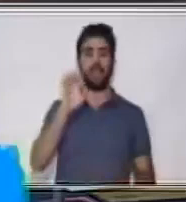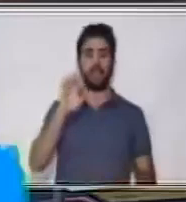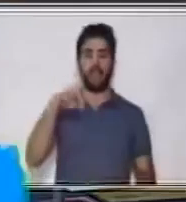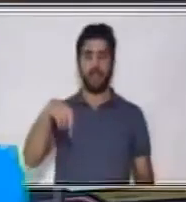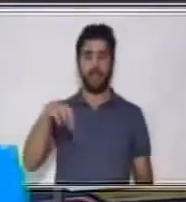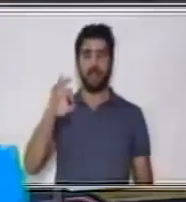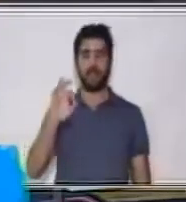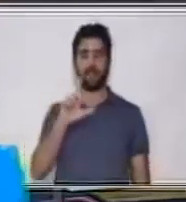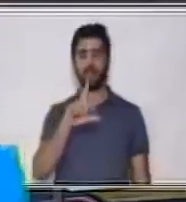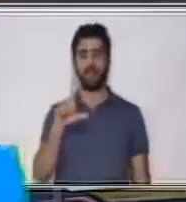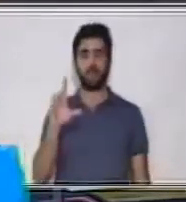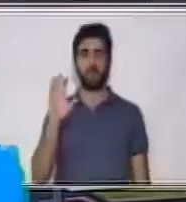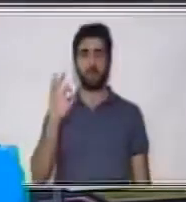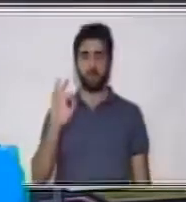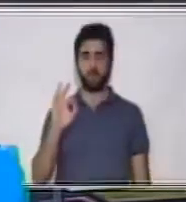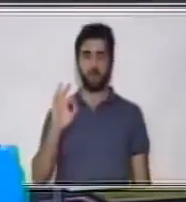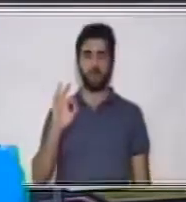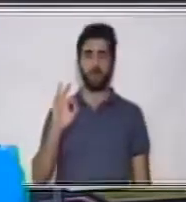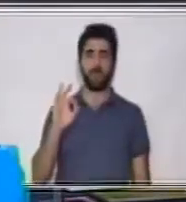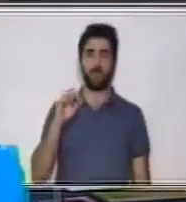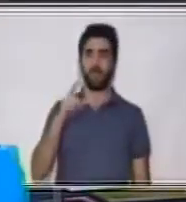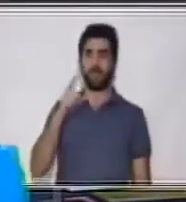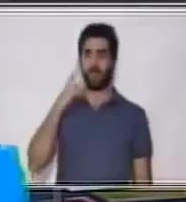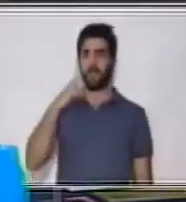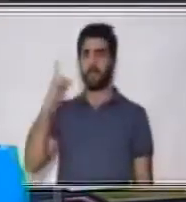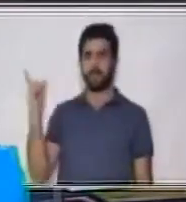será de este campo semántico?